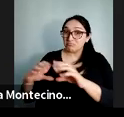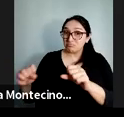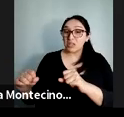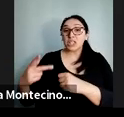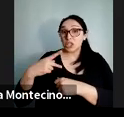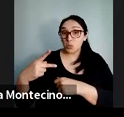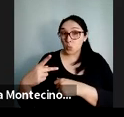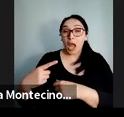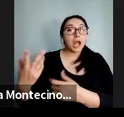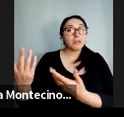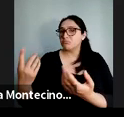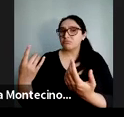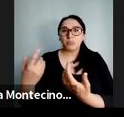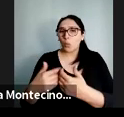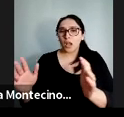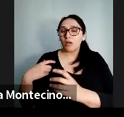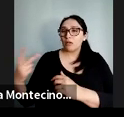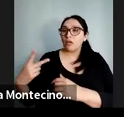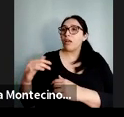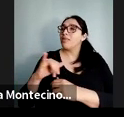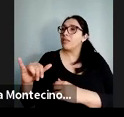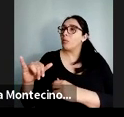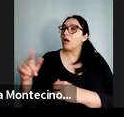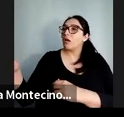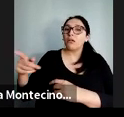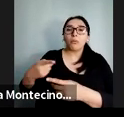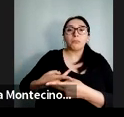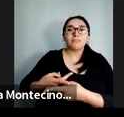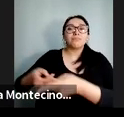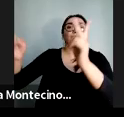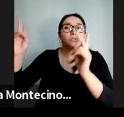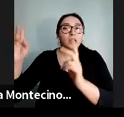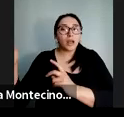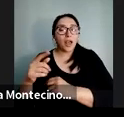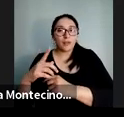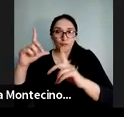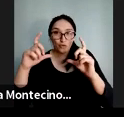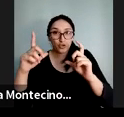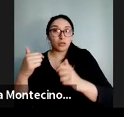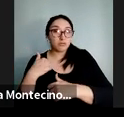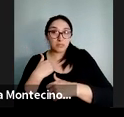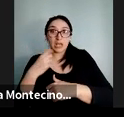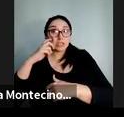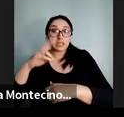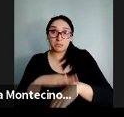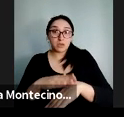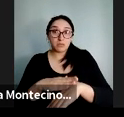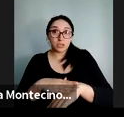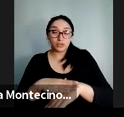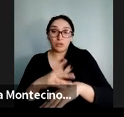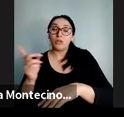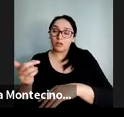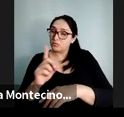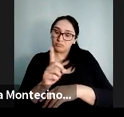sexoafectivo, casual, entre otros, y que han compartido bajo un entorno de confianza y de consentimiento material erótico, ya sean